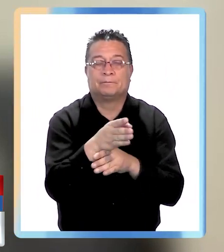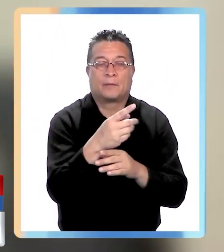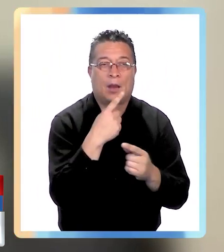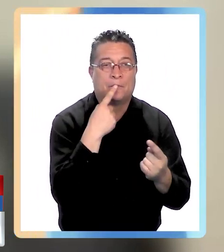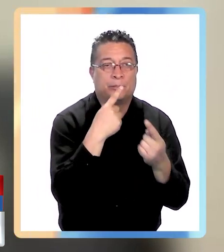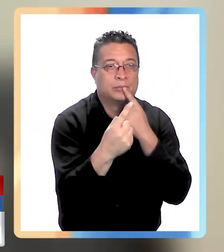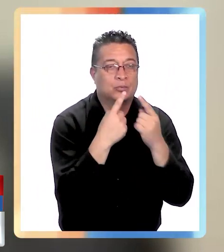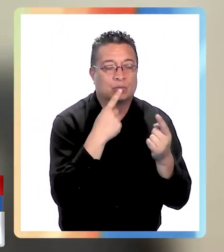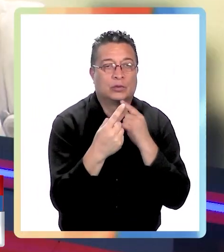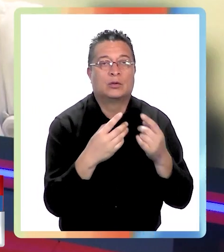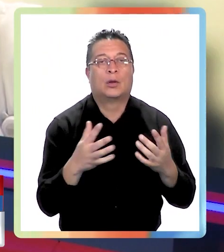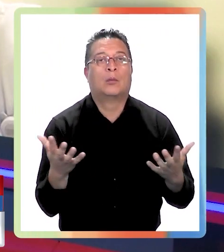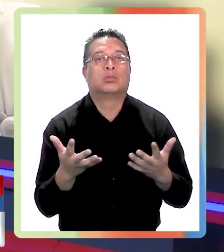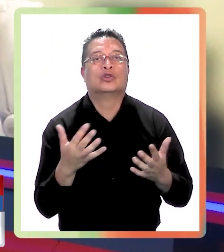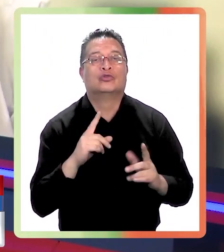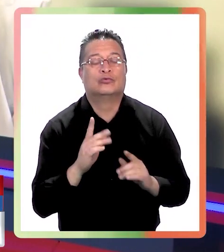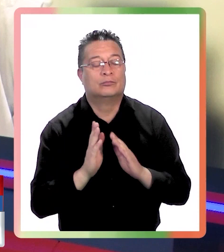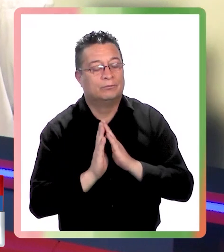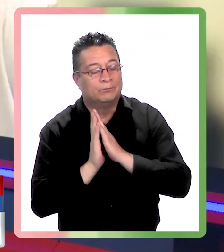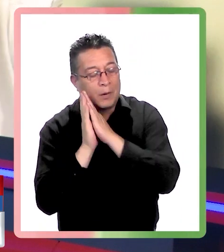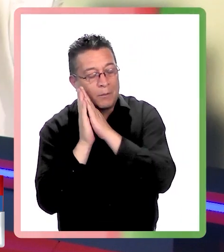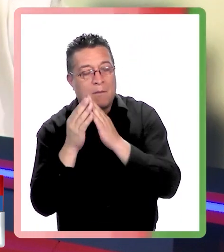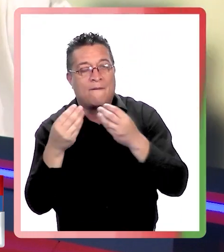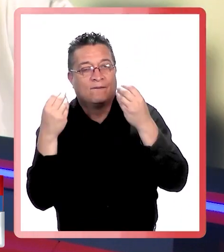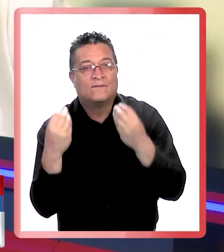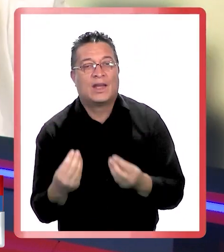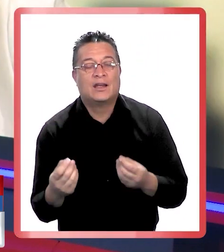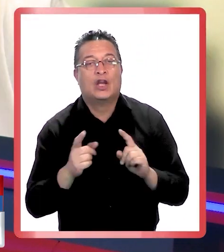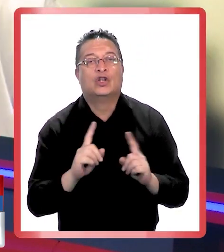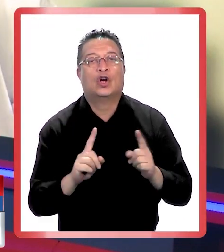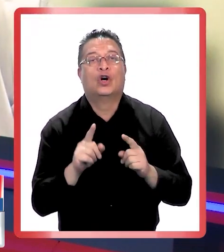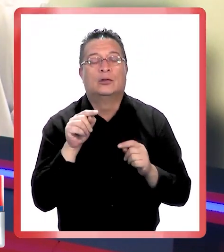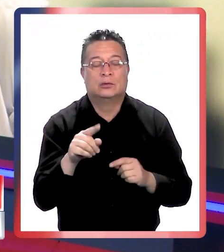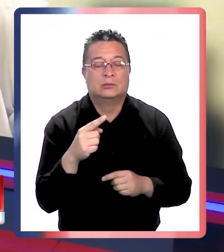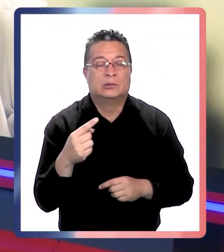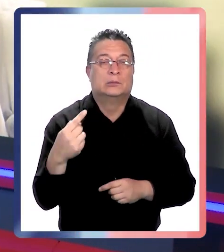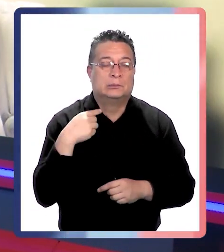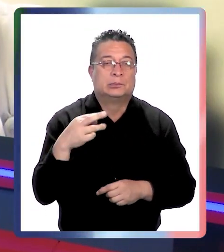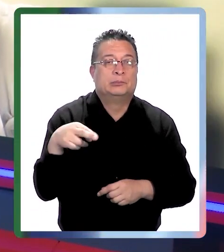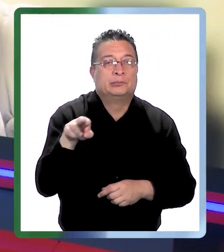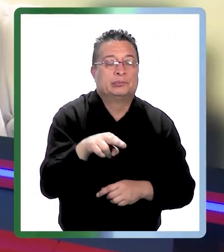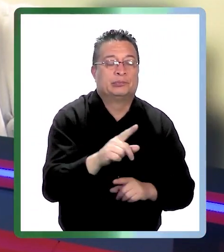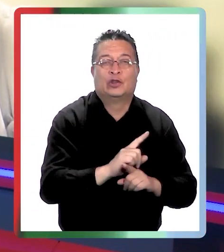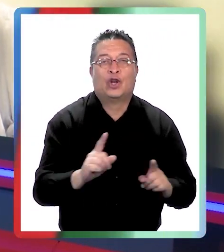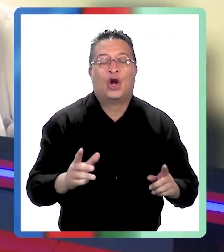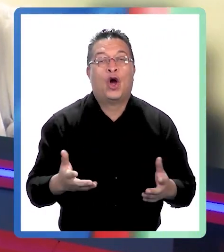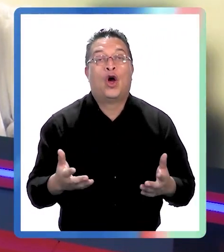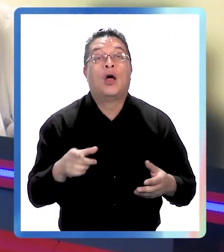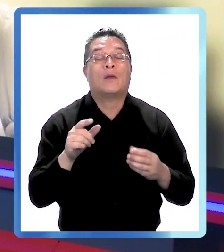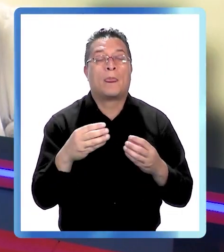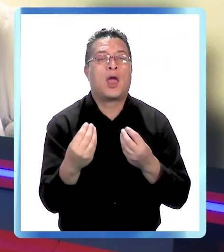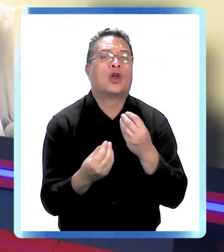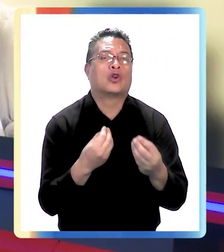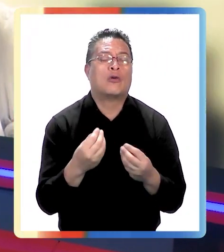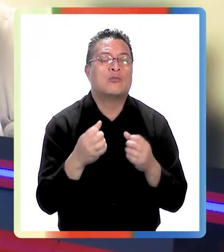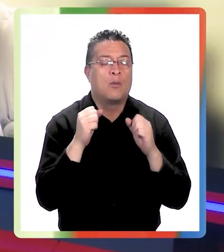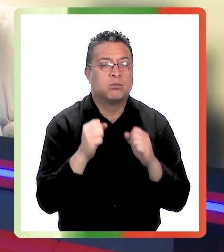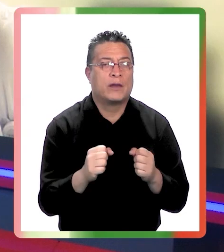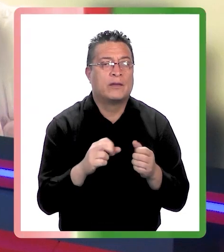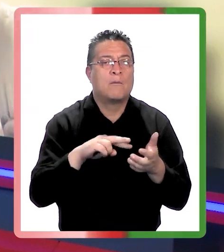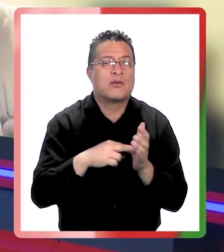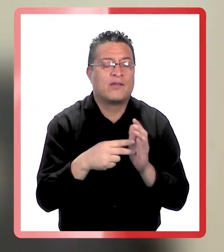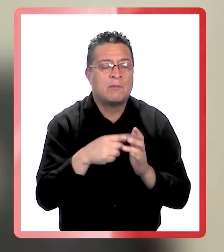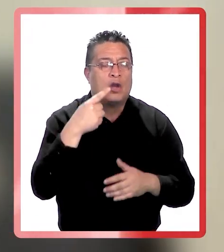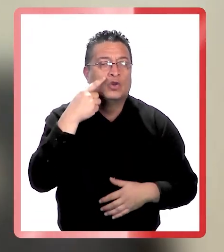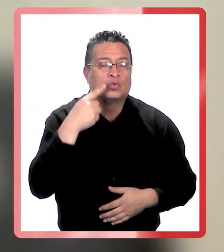por qué no estoy durmiendo bien y por qué este sueño que estoy teniendo no está siendo reparador. Perfecto. ¿Y cómo se pueden enfrentar estos problemas